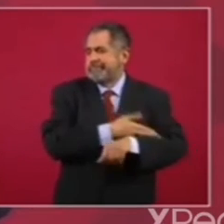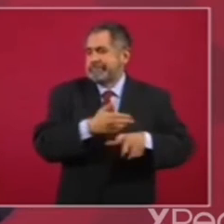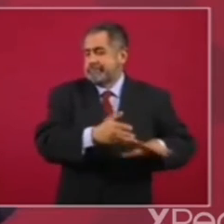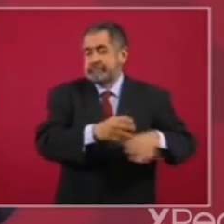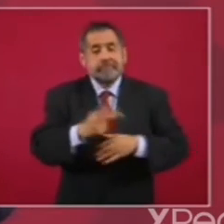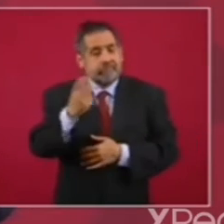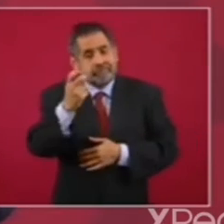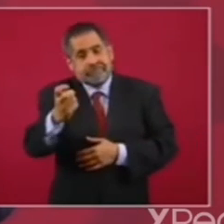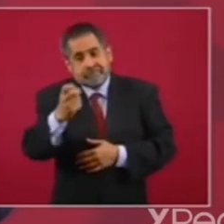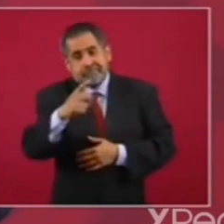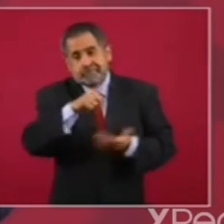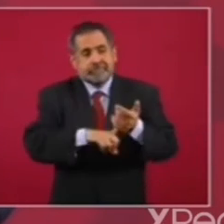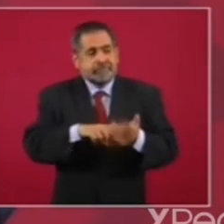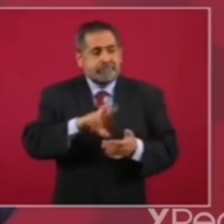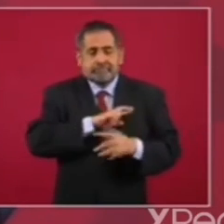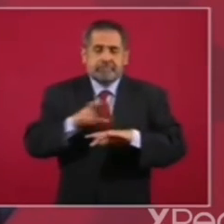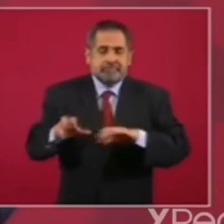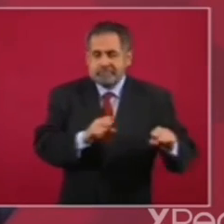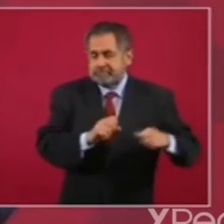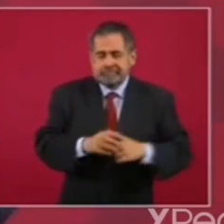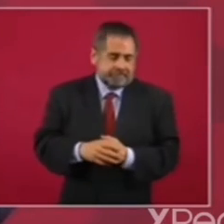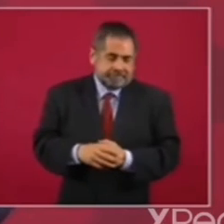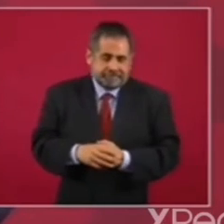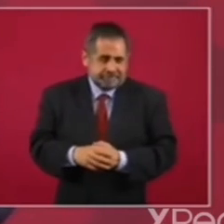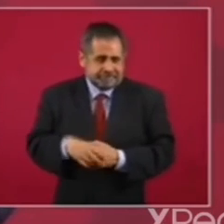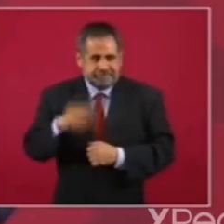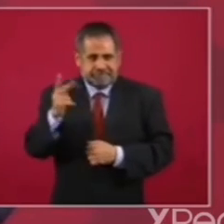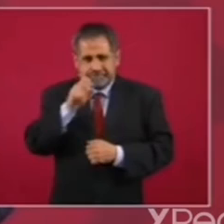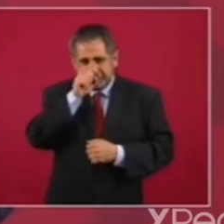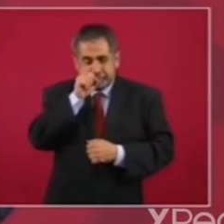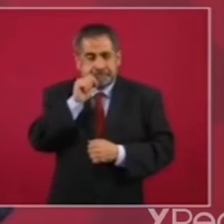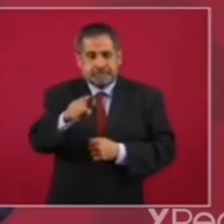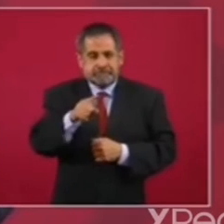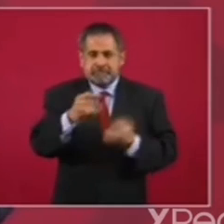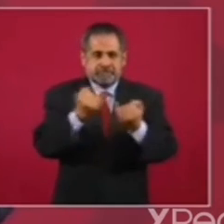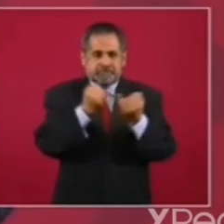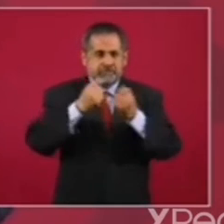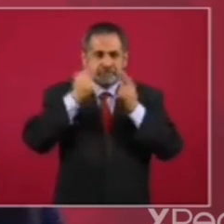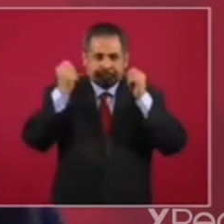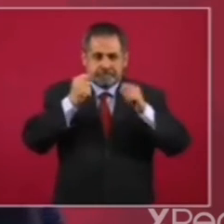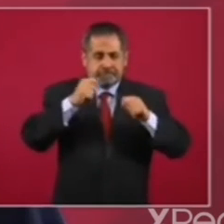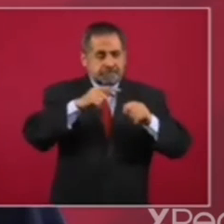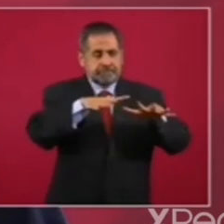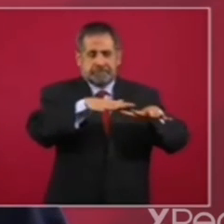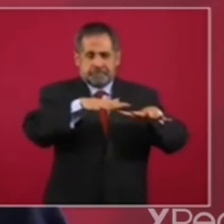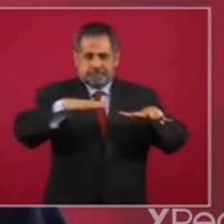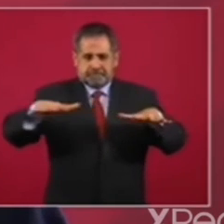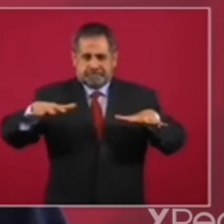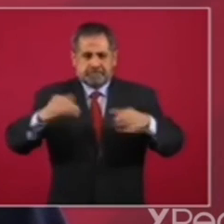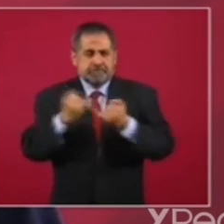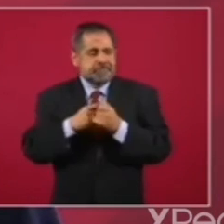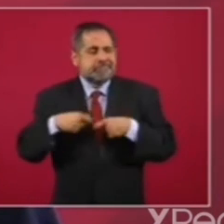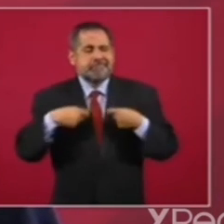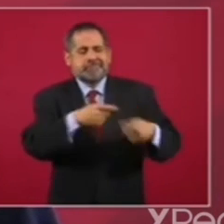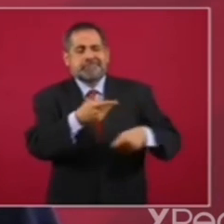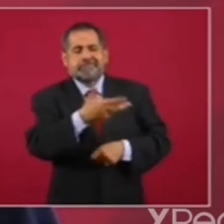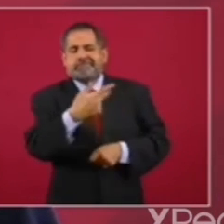Eso fue la privatización, pero en general. Entonces, lo mismo en el caso de las playas, en todo.